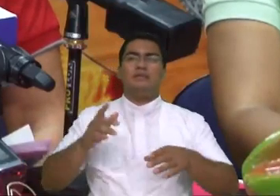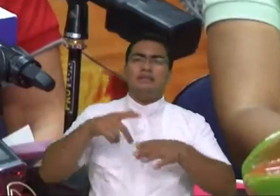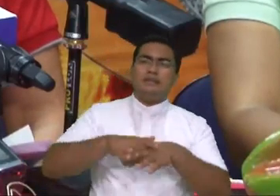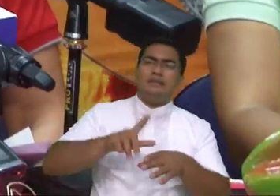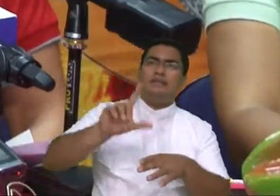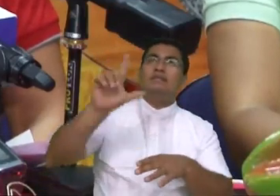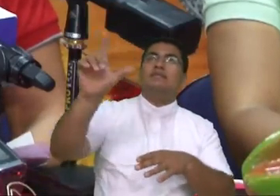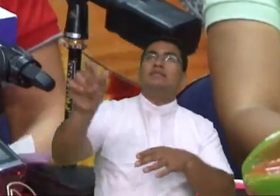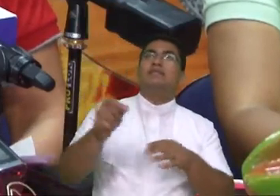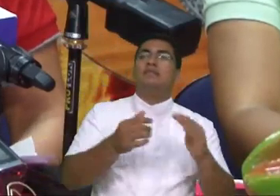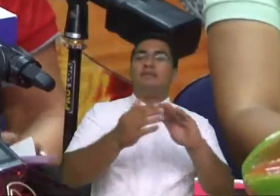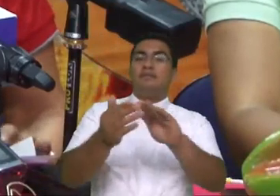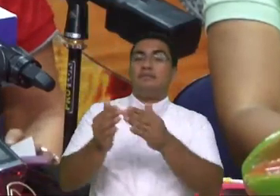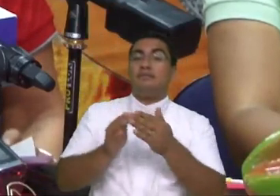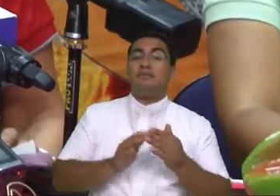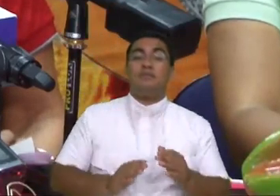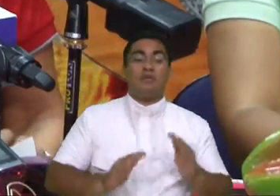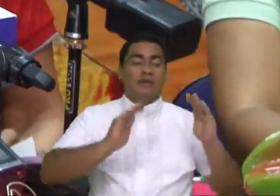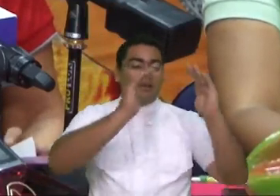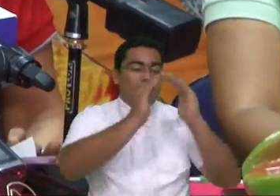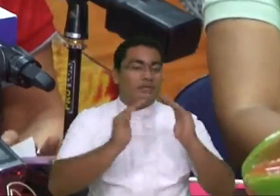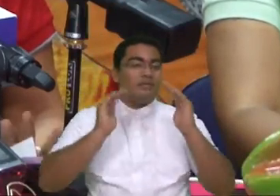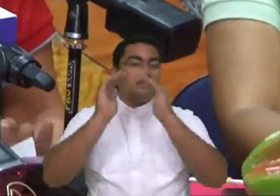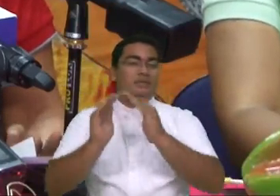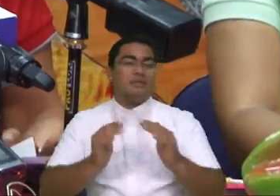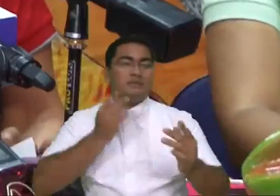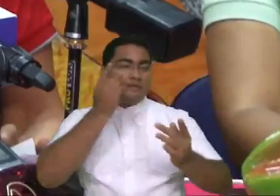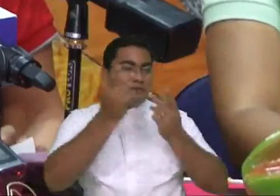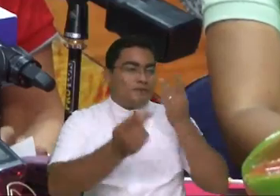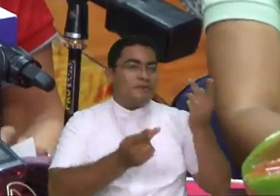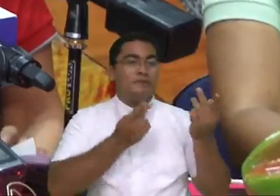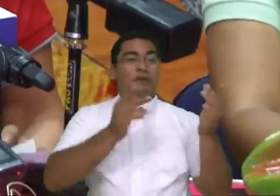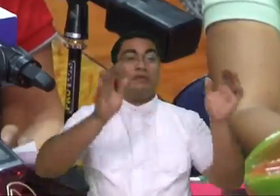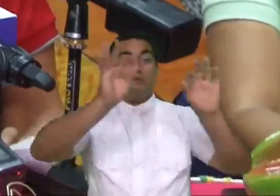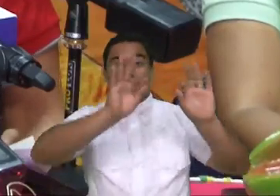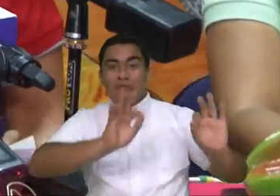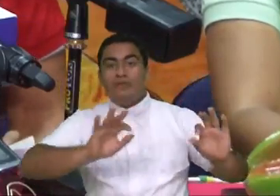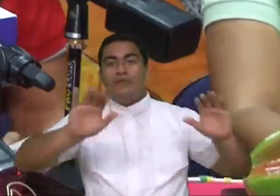diferentes hogares, vamos a estar realizando las visitas y un seguimiento